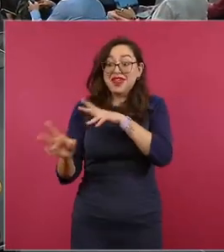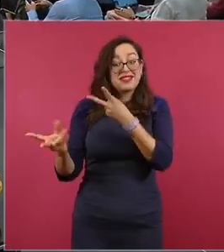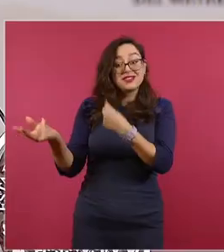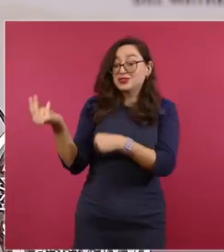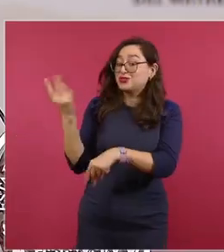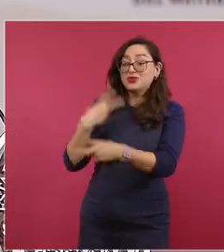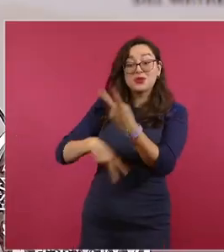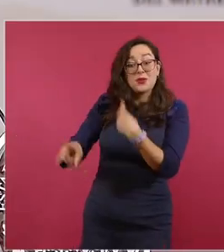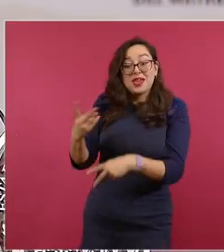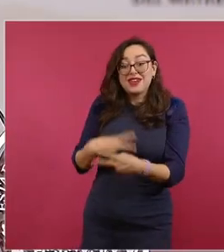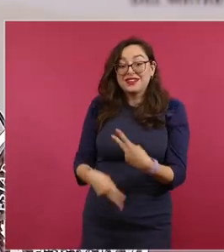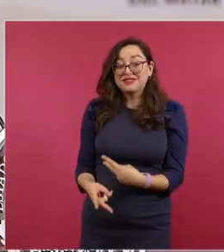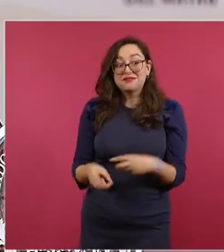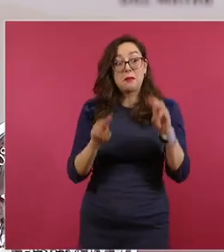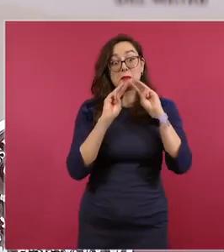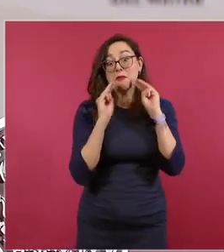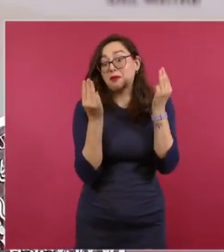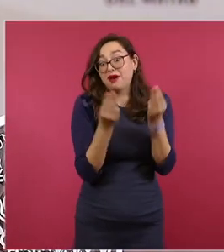pues ya